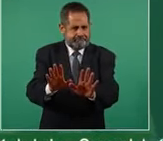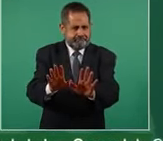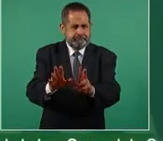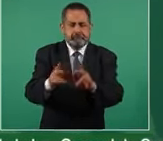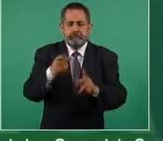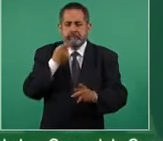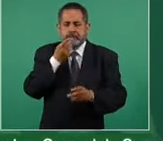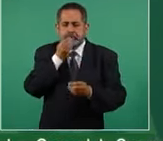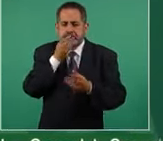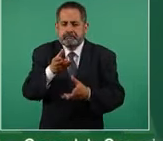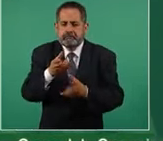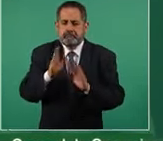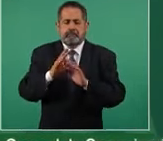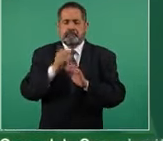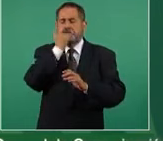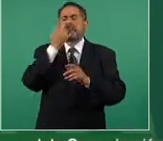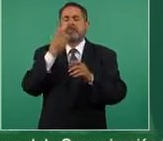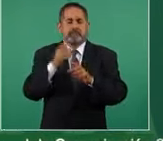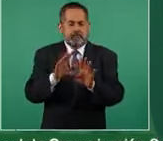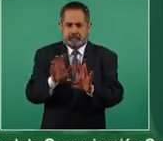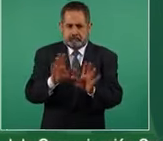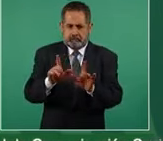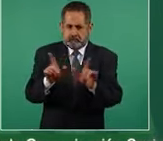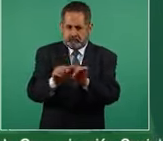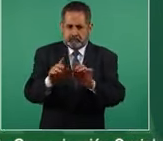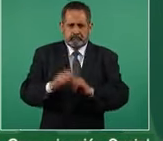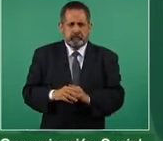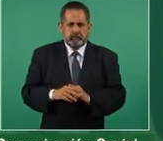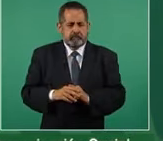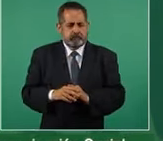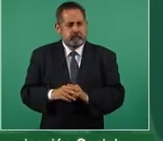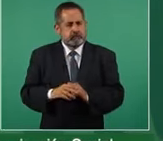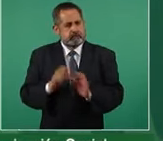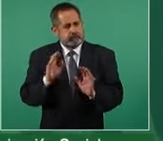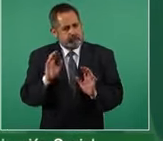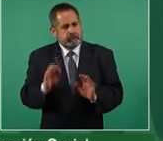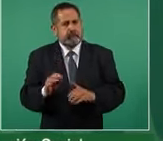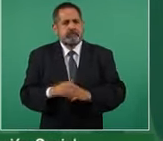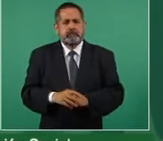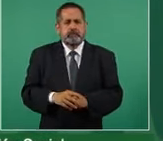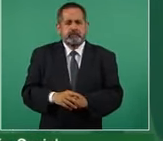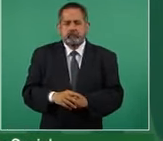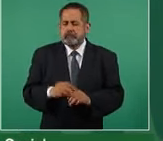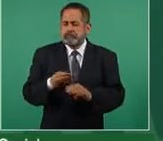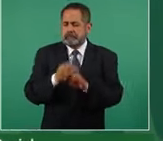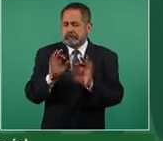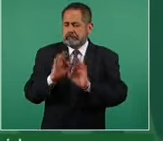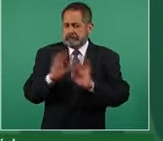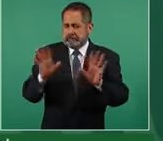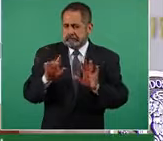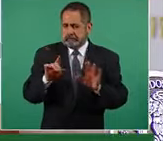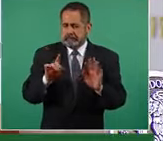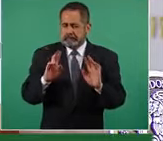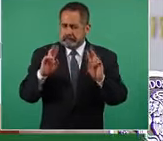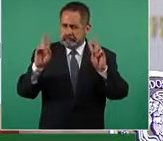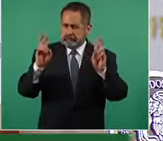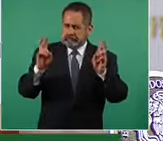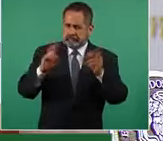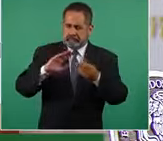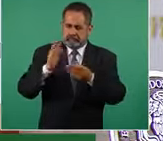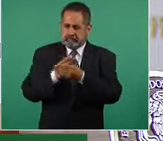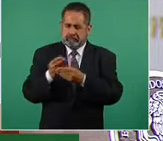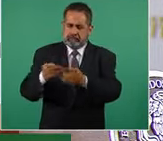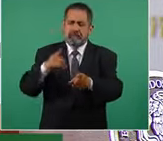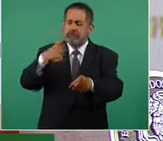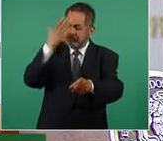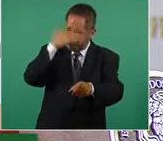cometer una imprudencia. En este caso es muy delicado el asunto,